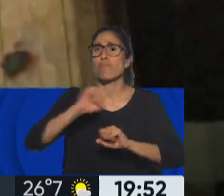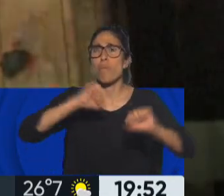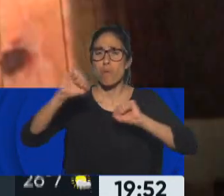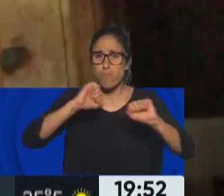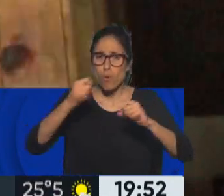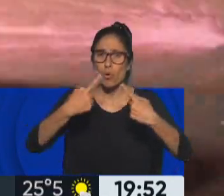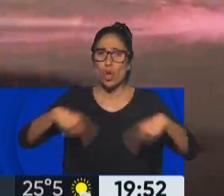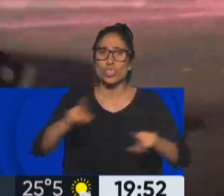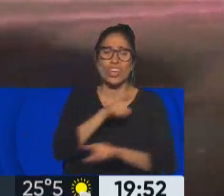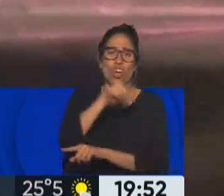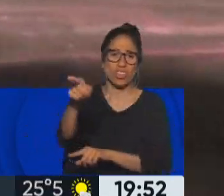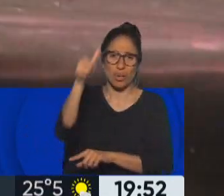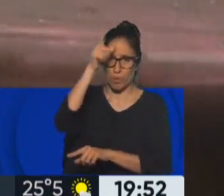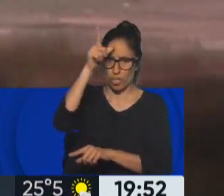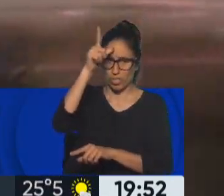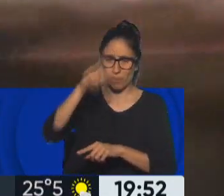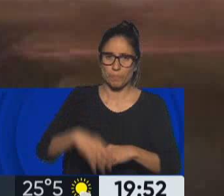las fuerzas de seguridad.